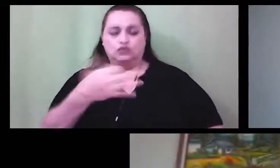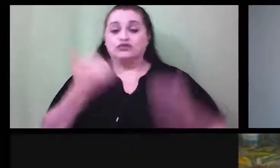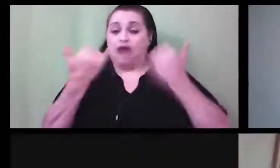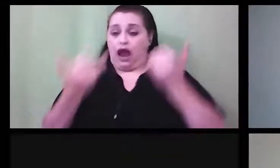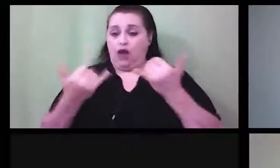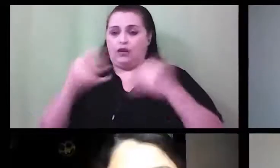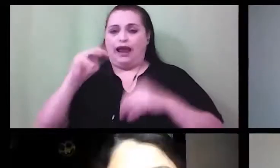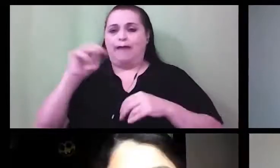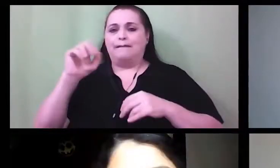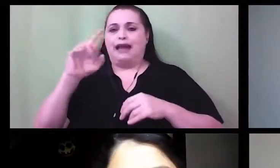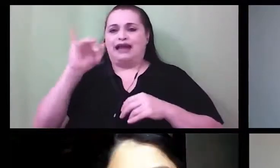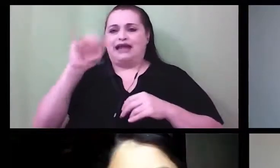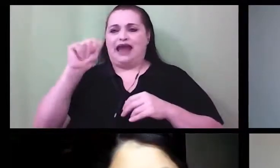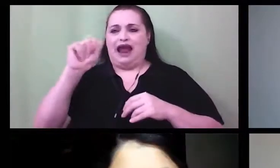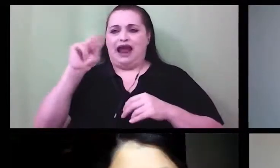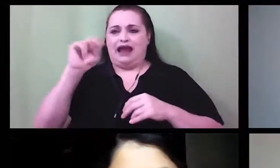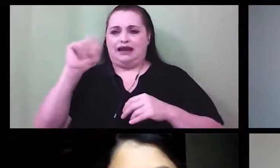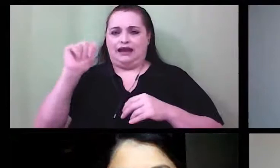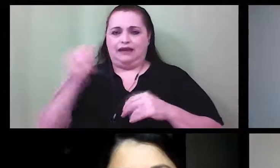Mariana.